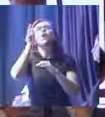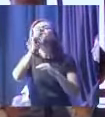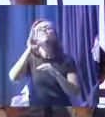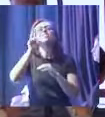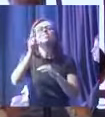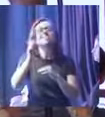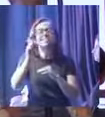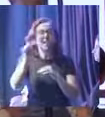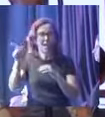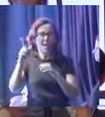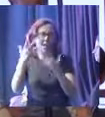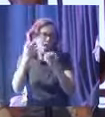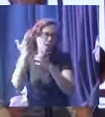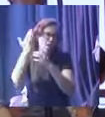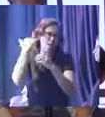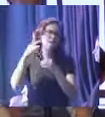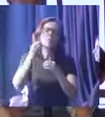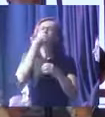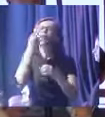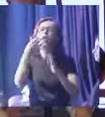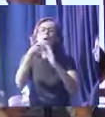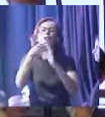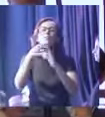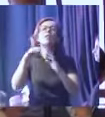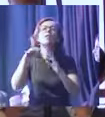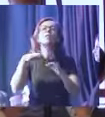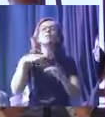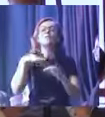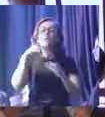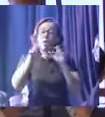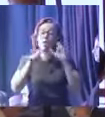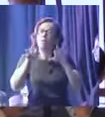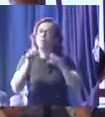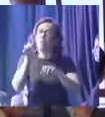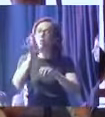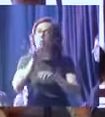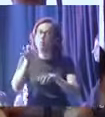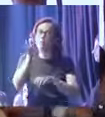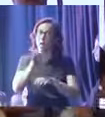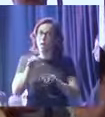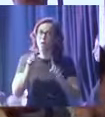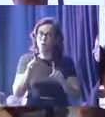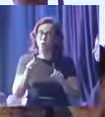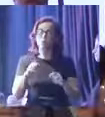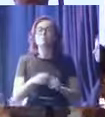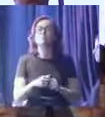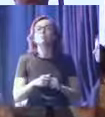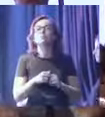mejorar la calidad de vida de la gente que vive allí, que supere...